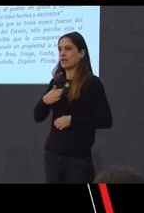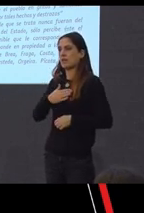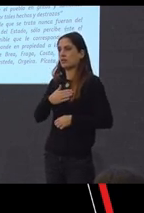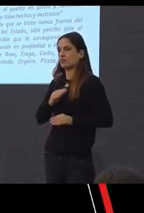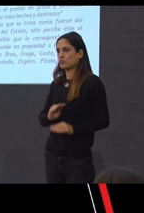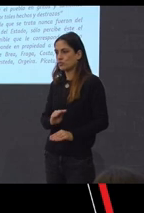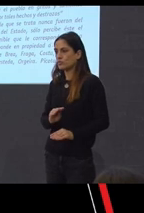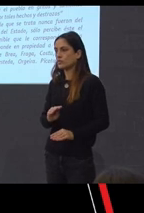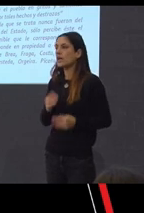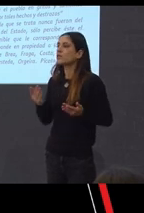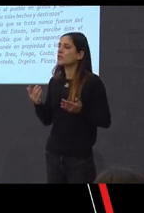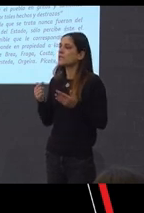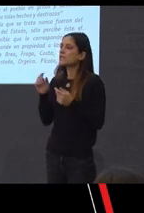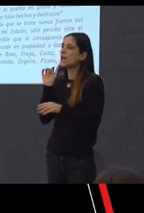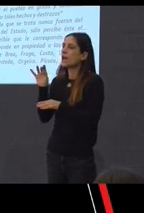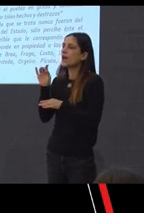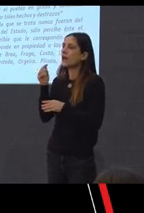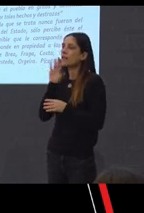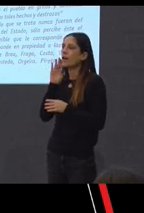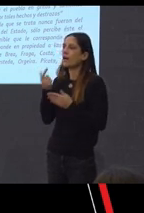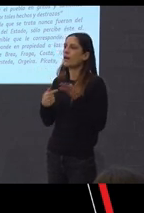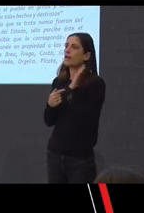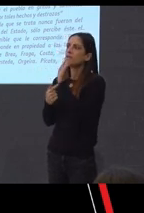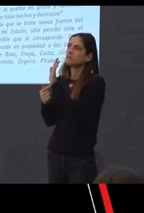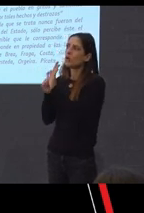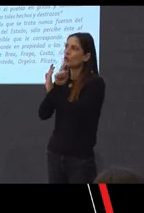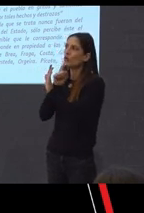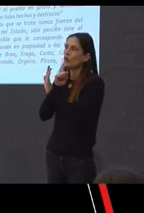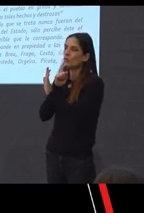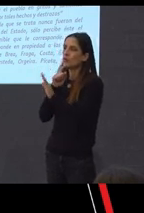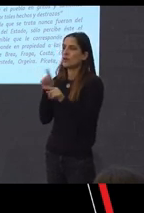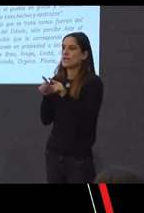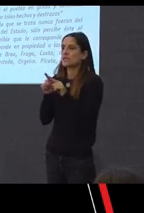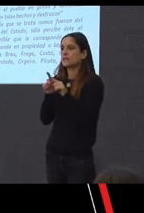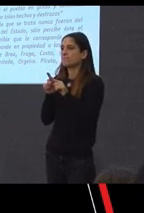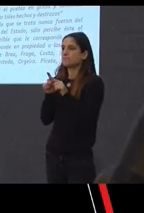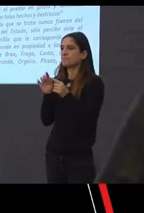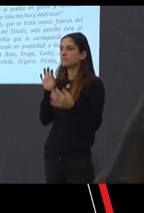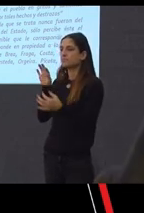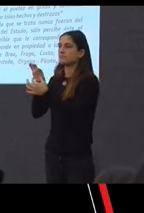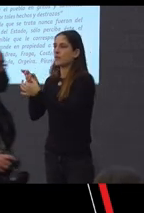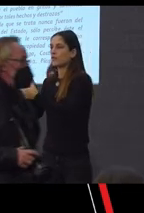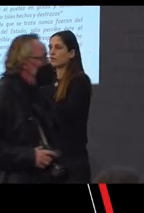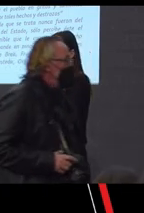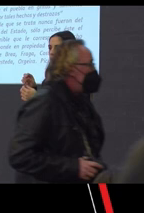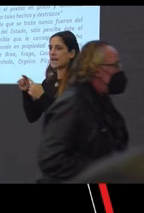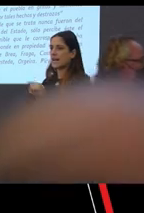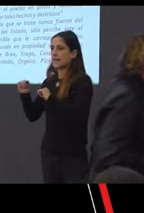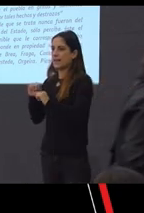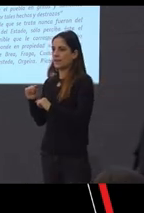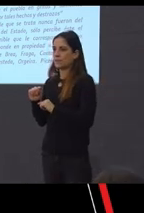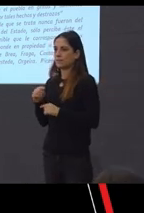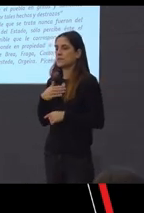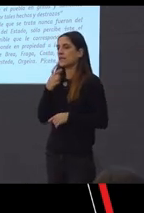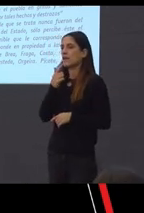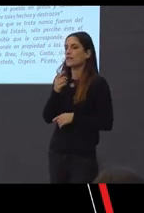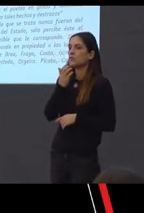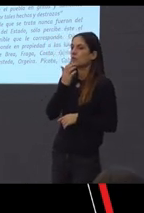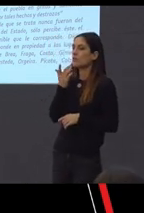presentan esta carta? Pois sempre a revisten dun discurso de afinidade ao réxime. É dicir, eles din